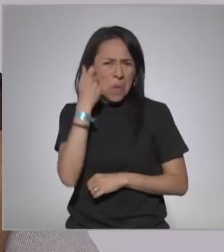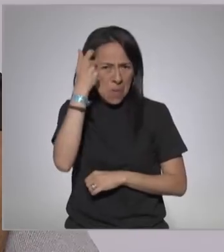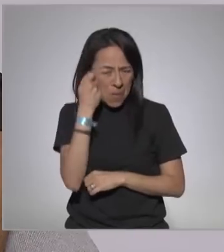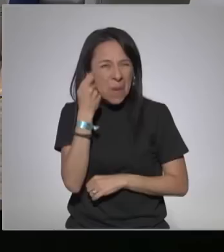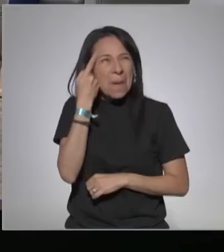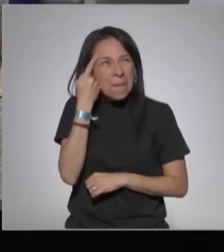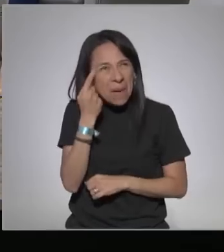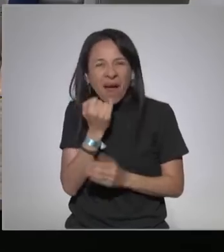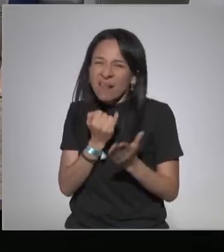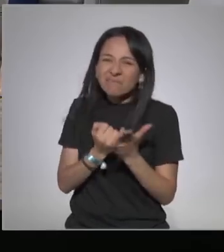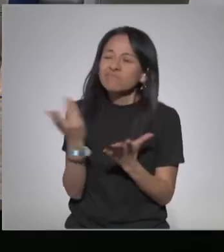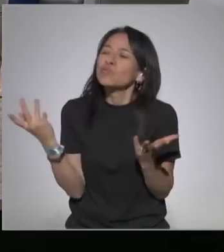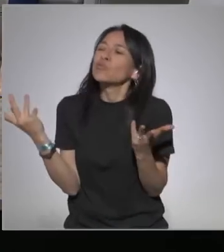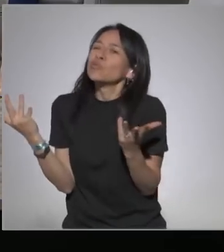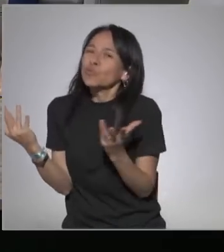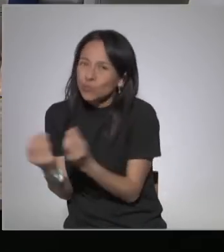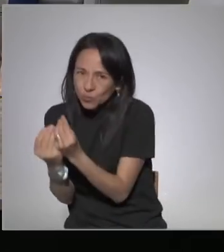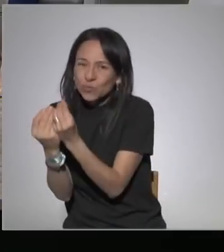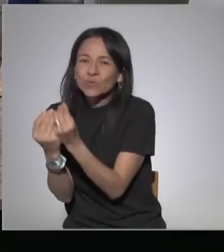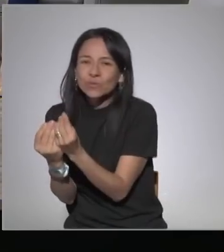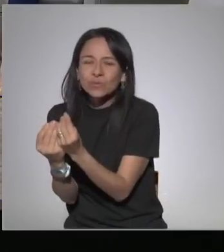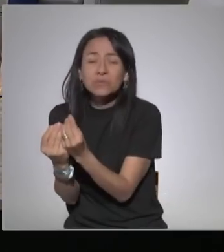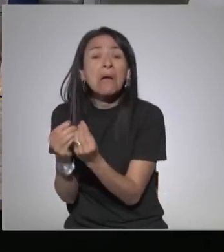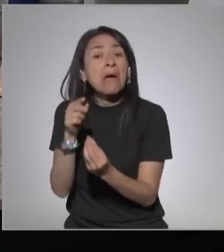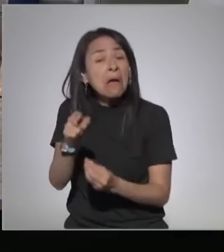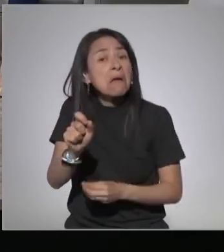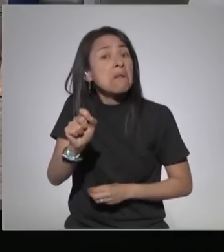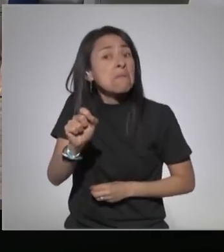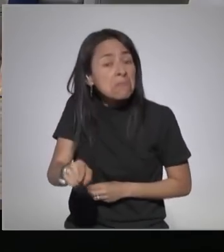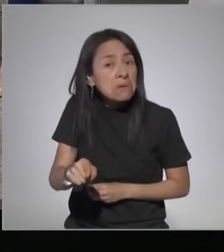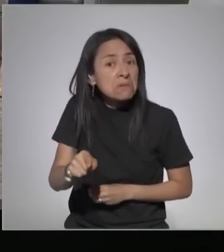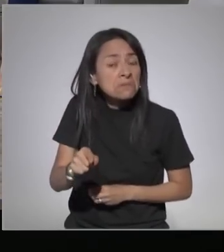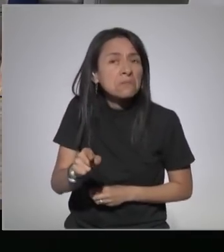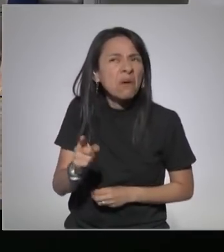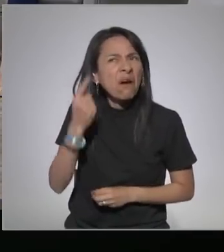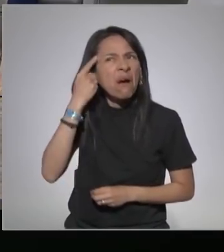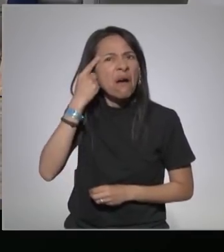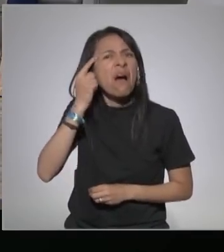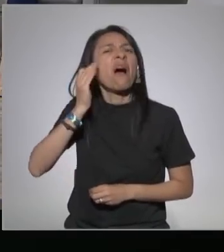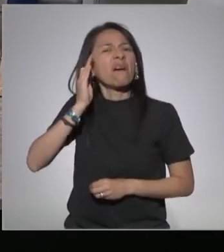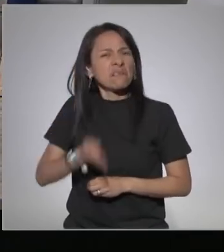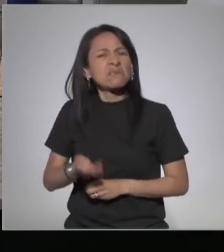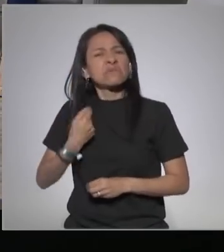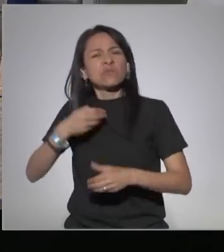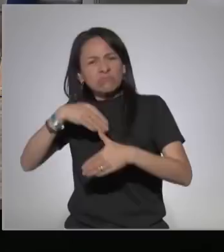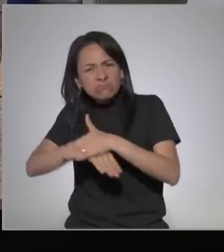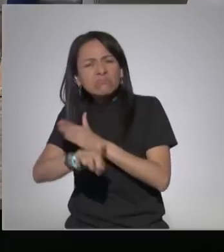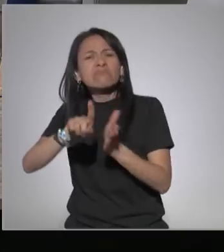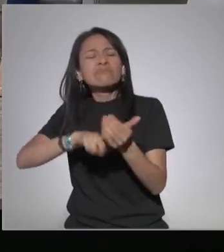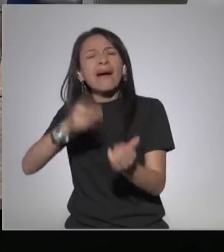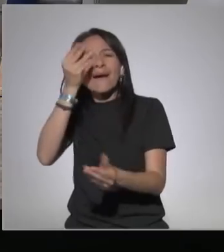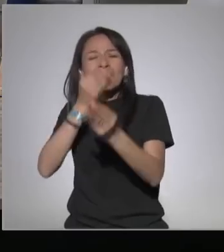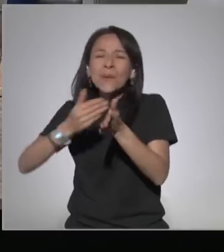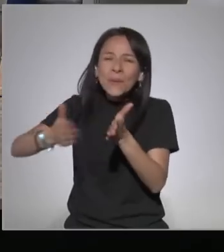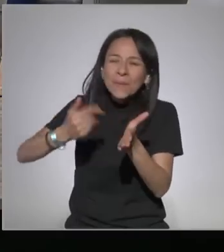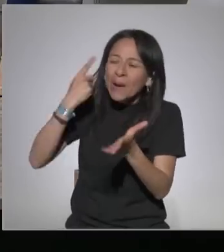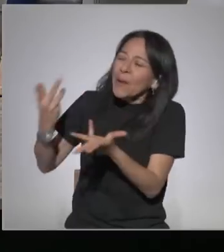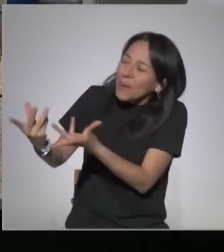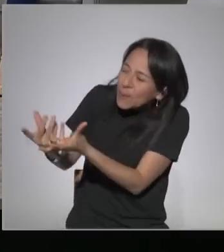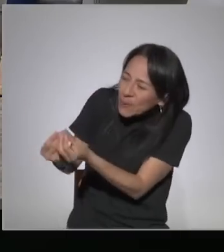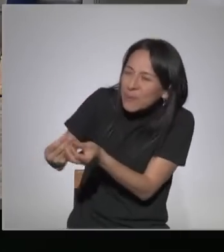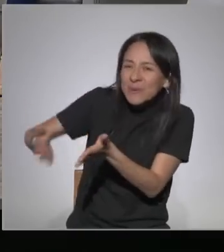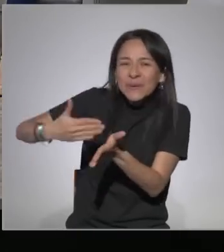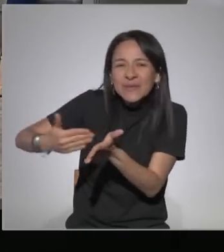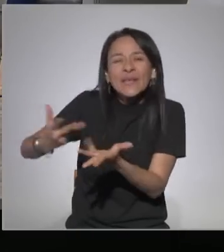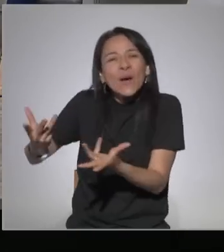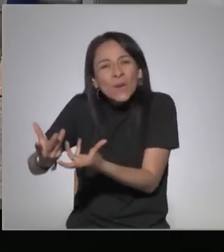juntos y se incluyó inclusive aprender cosas de gastronomía para poder cocinar con ella, ir al mercado,